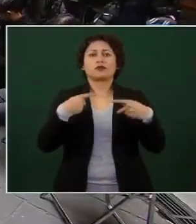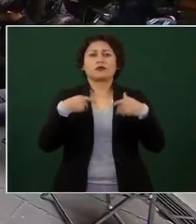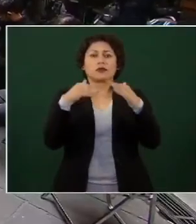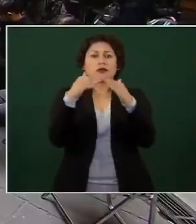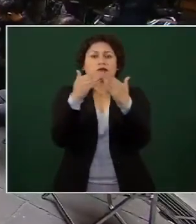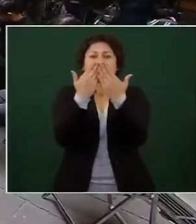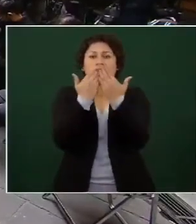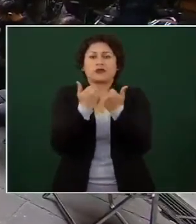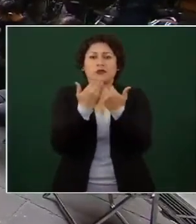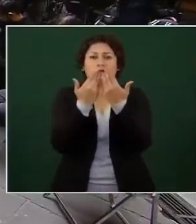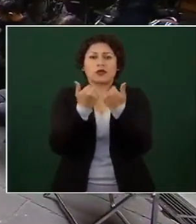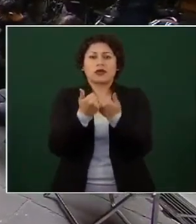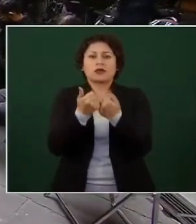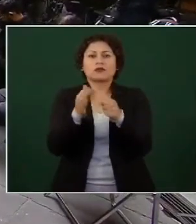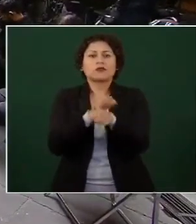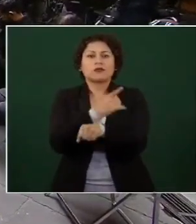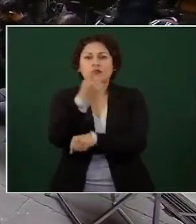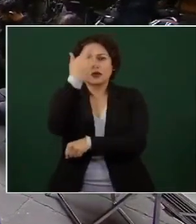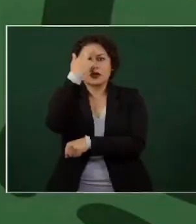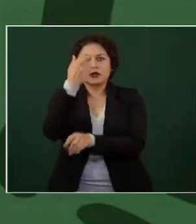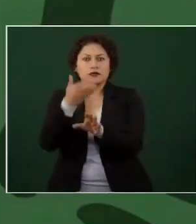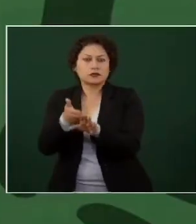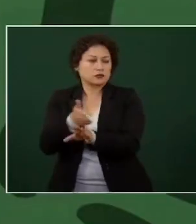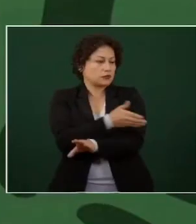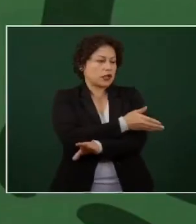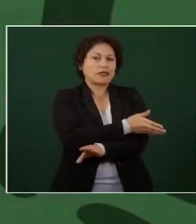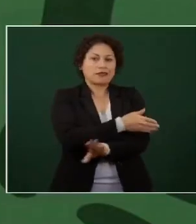de la política neoliberal que se impuso.